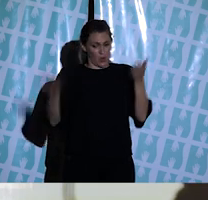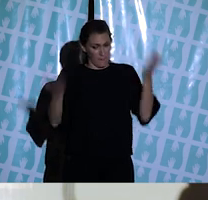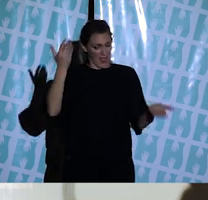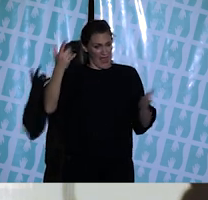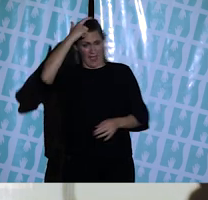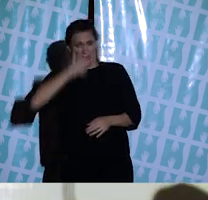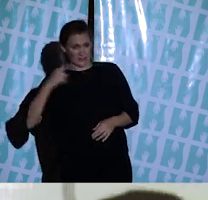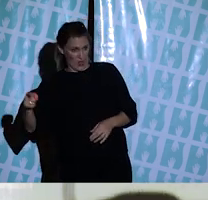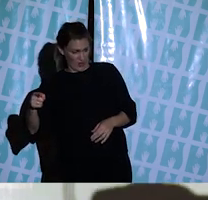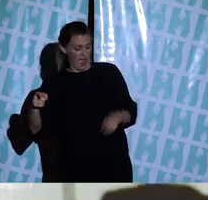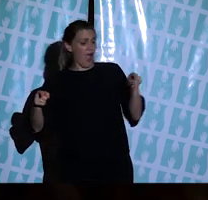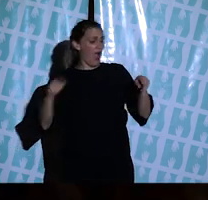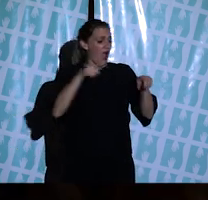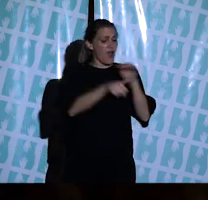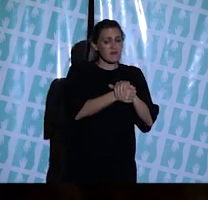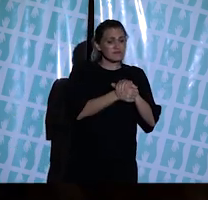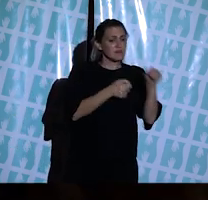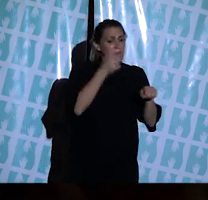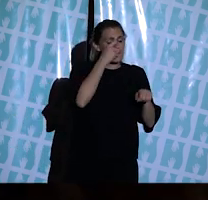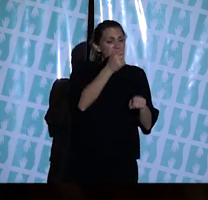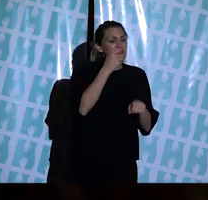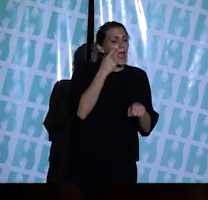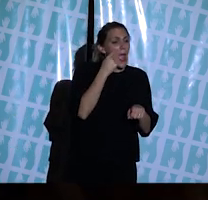¿no? Igual esas 20.000 neuronas